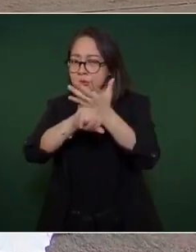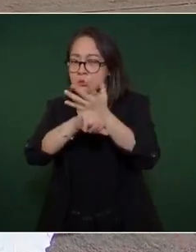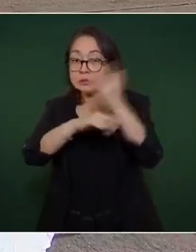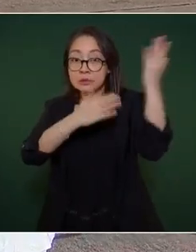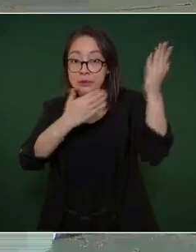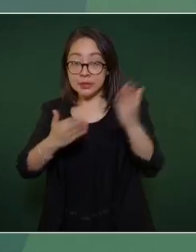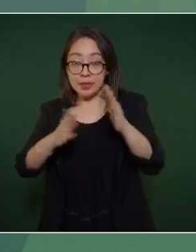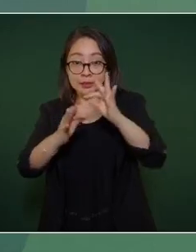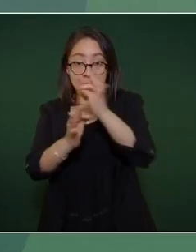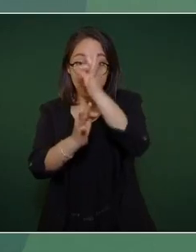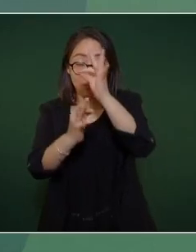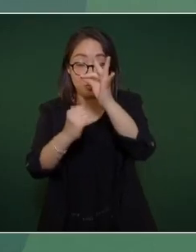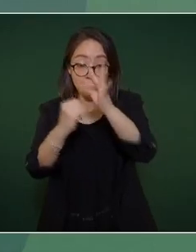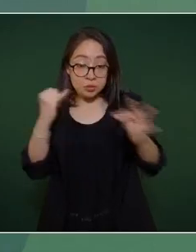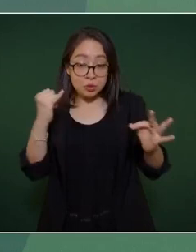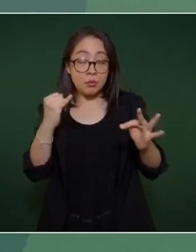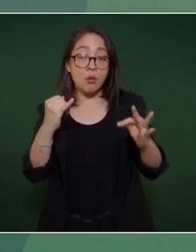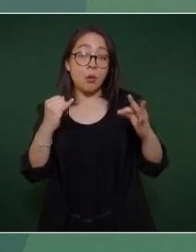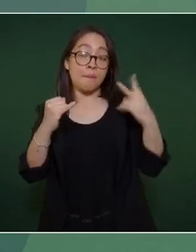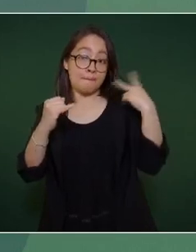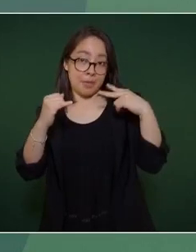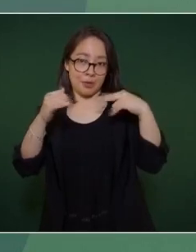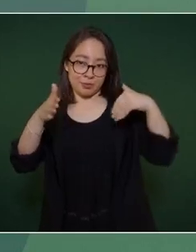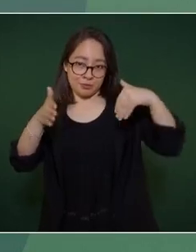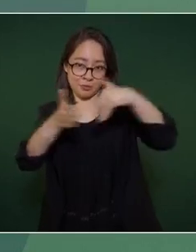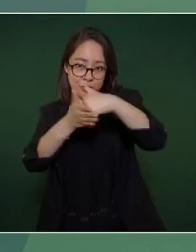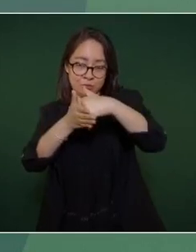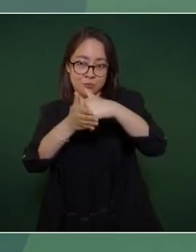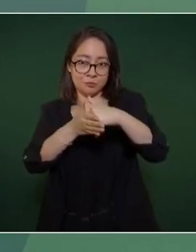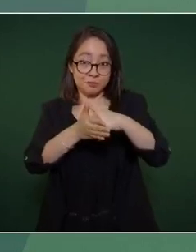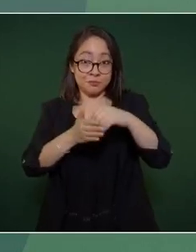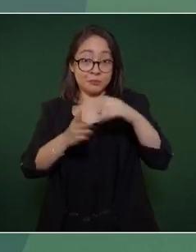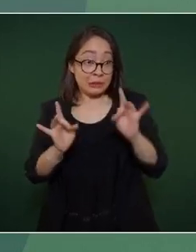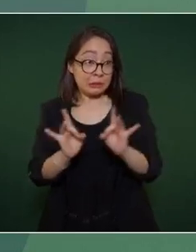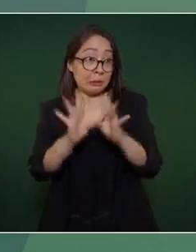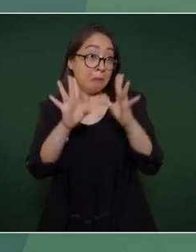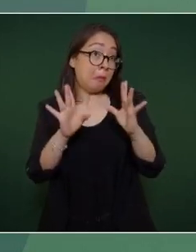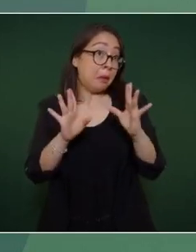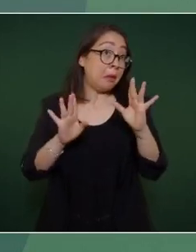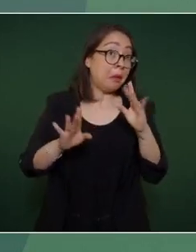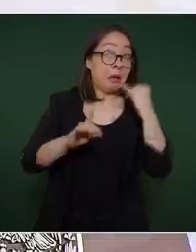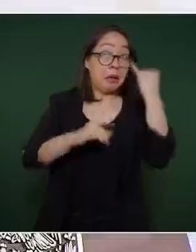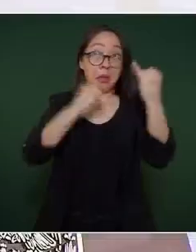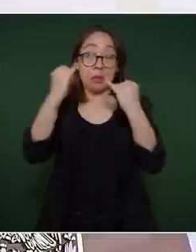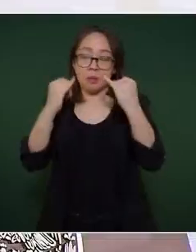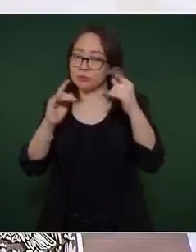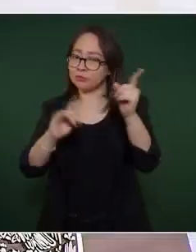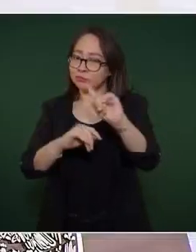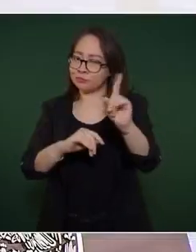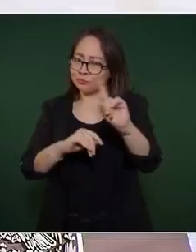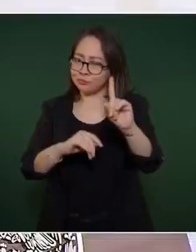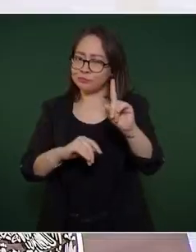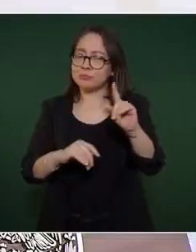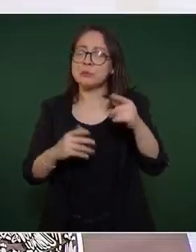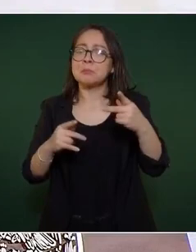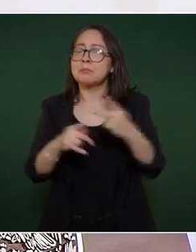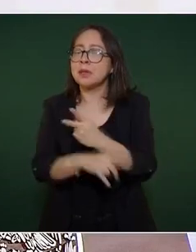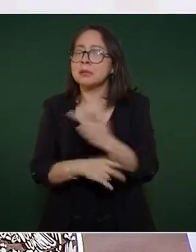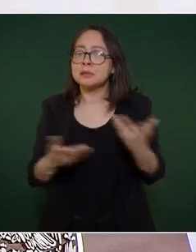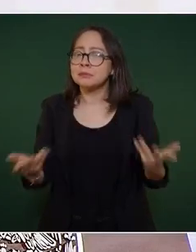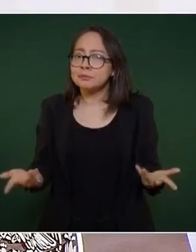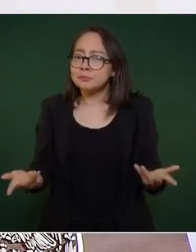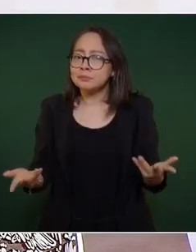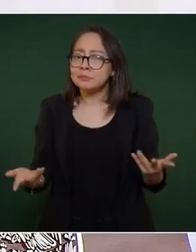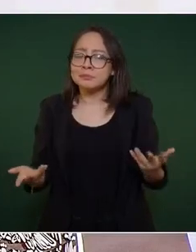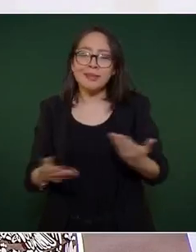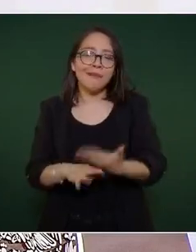es circunstancial, fortuito, sino que había en Veracruz un